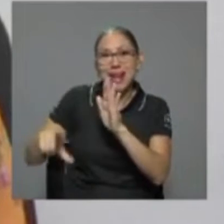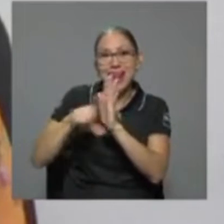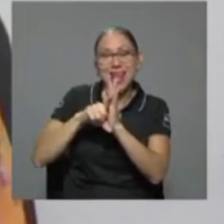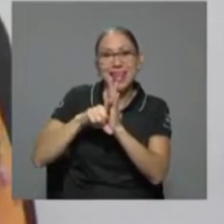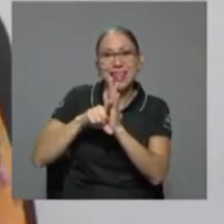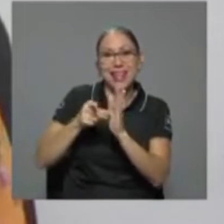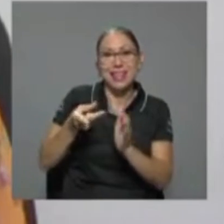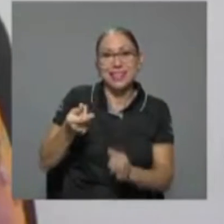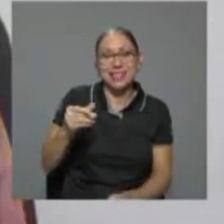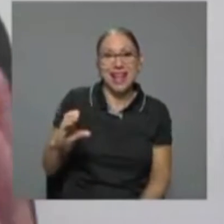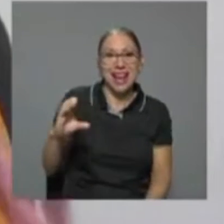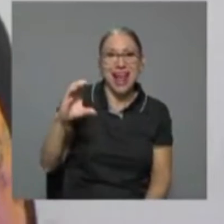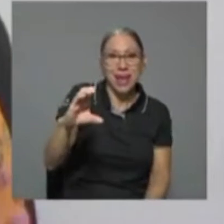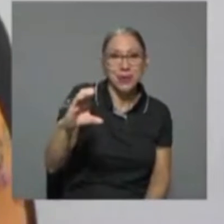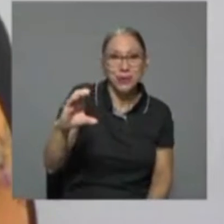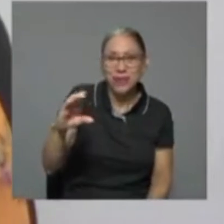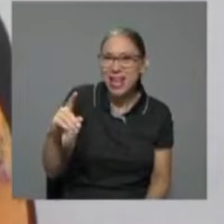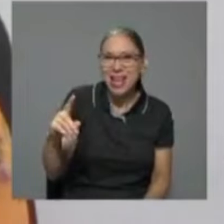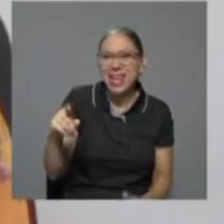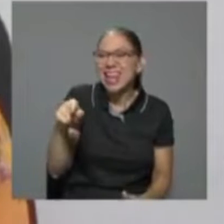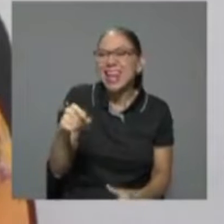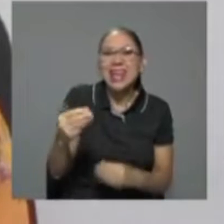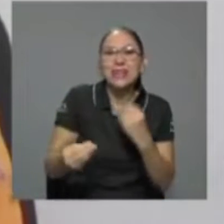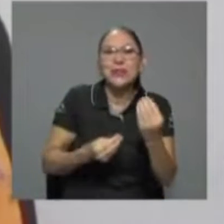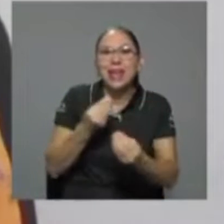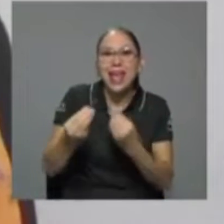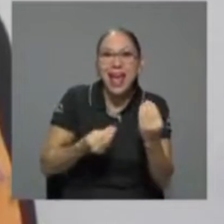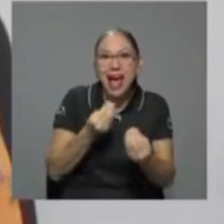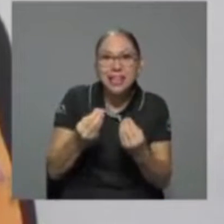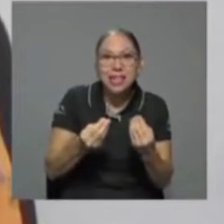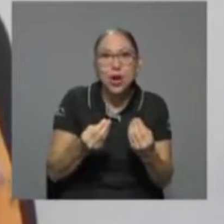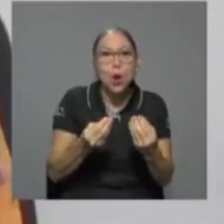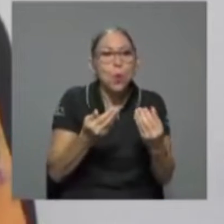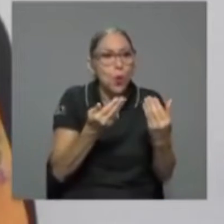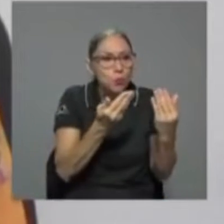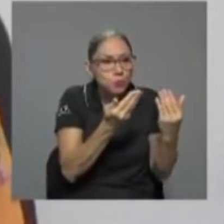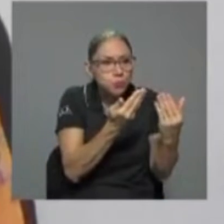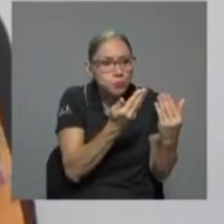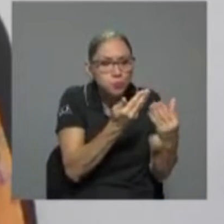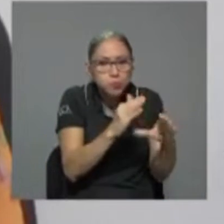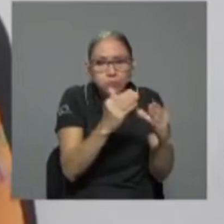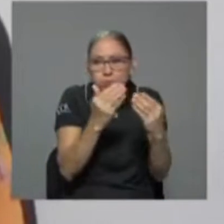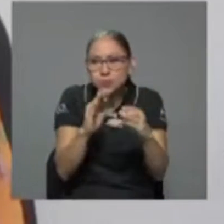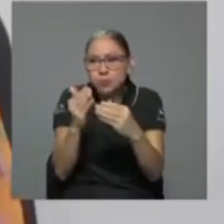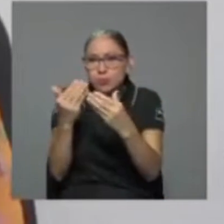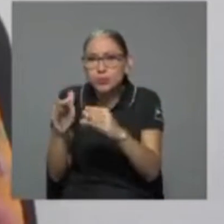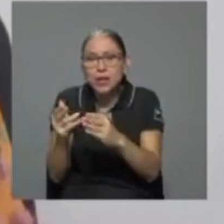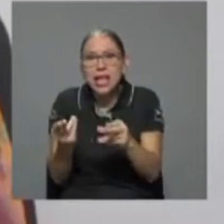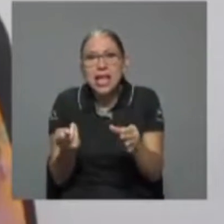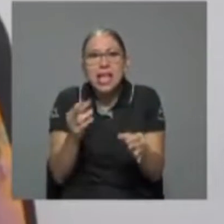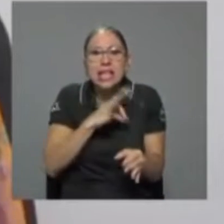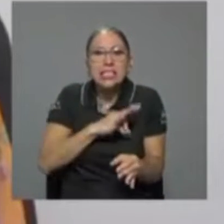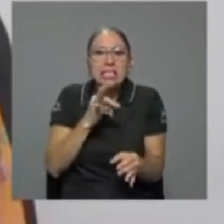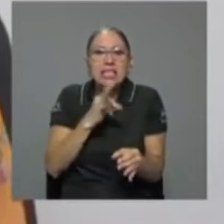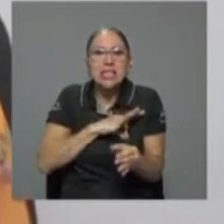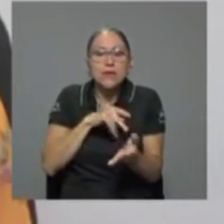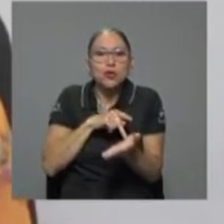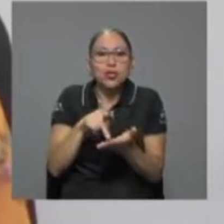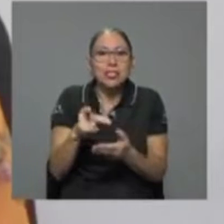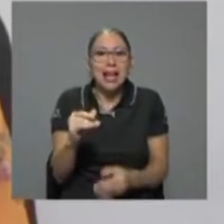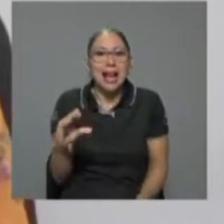principalmente lo que hace es nominalizar los incentivos salariales, estos incentivos que venían creciendo con un